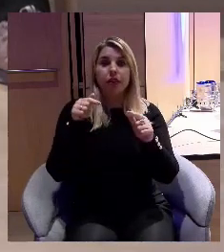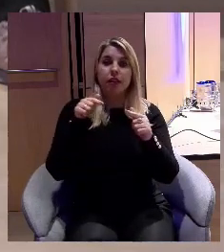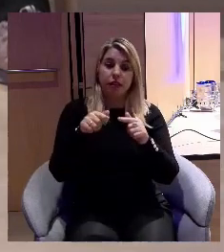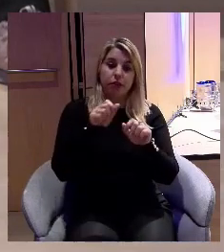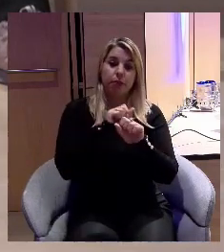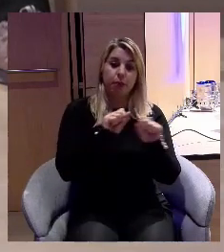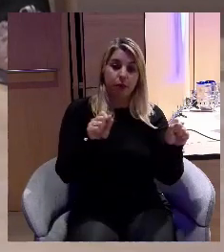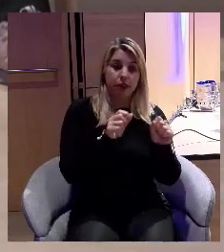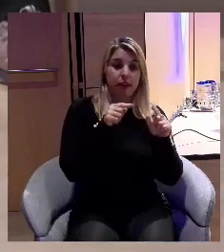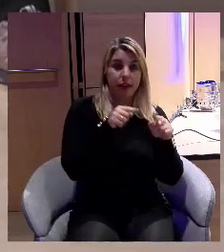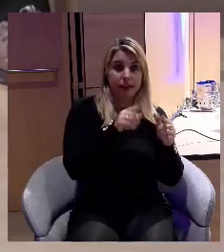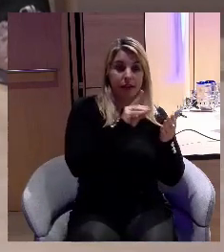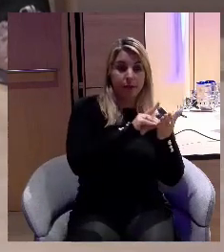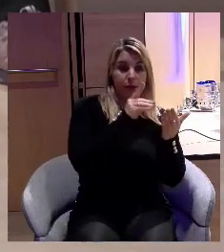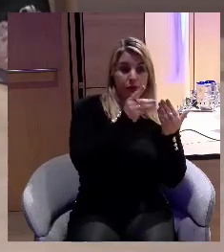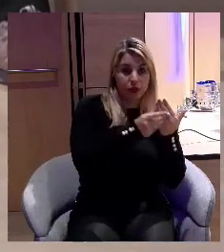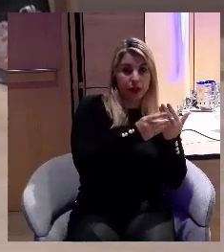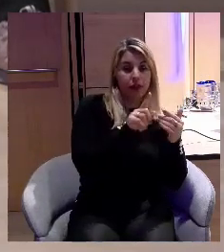replicable.